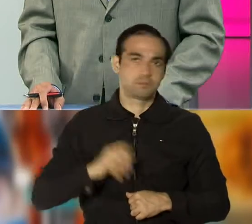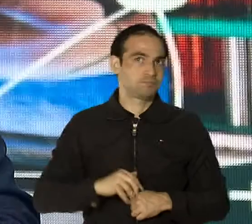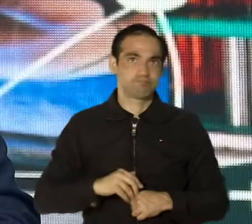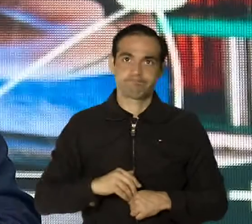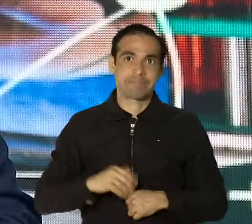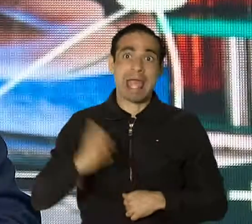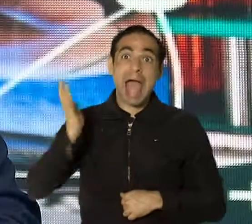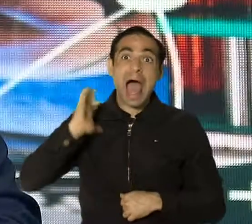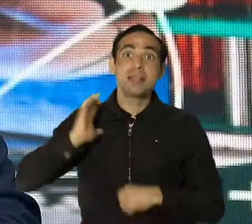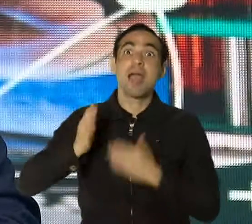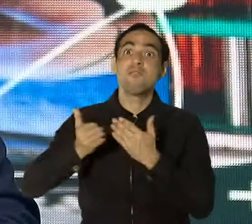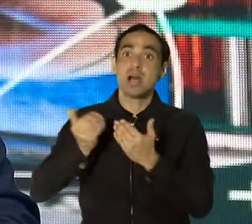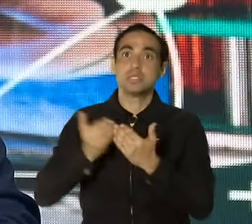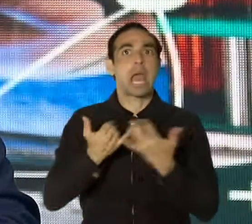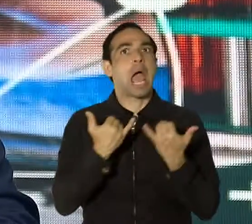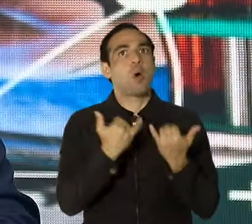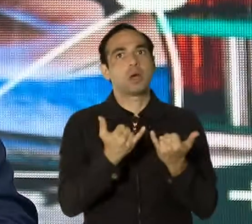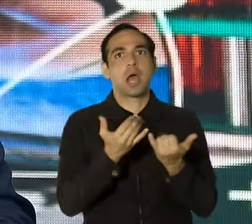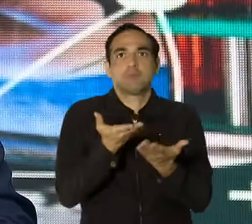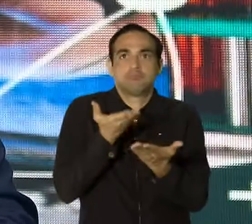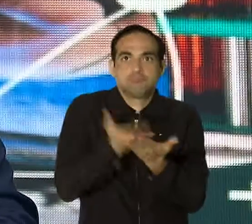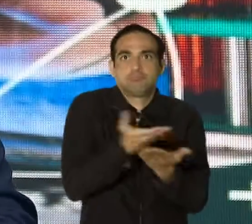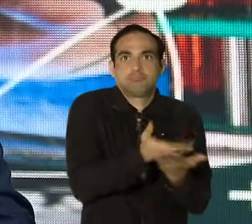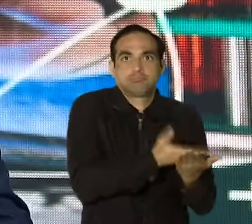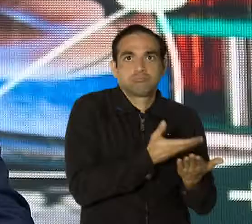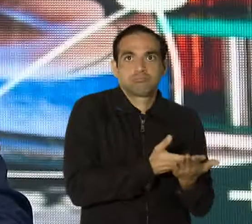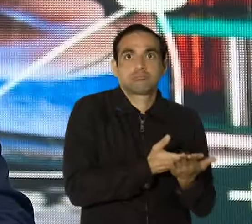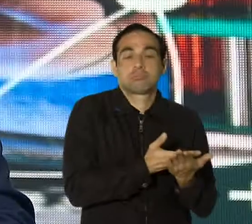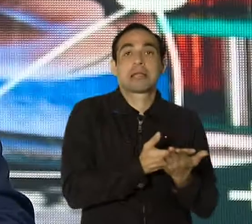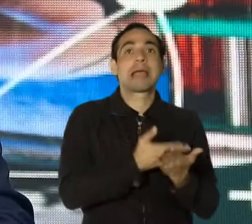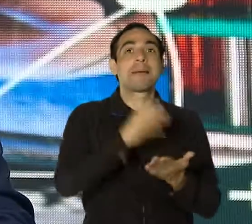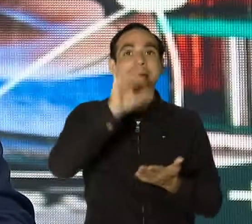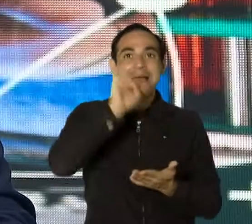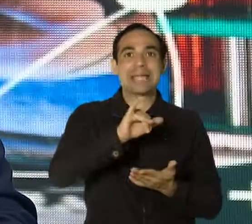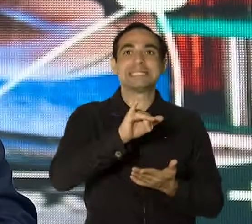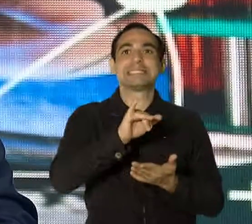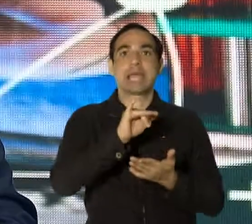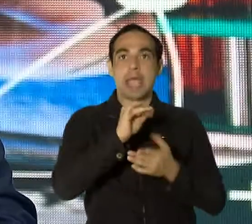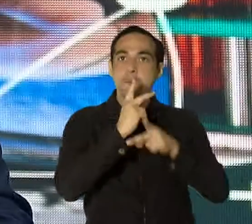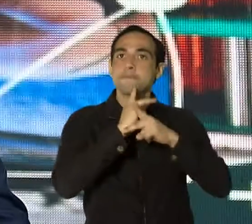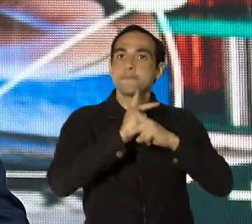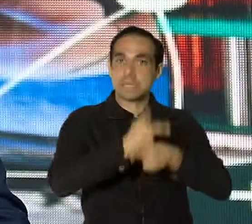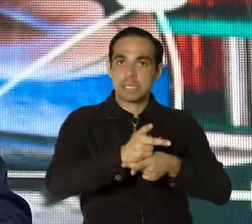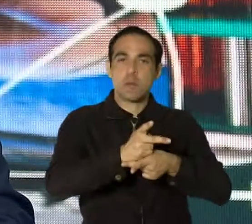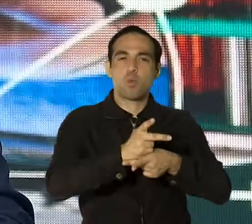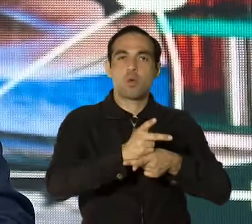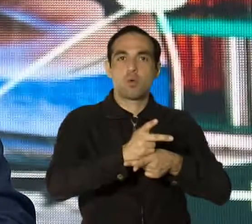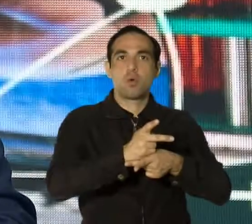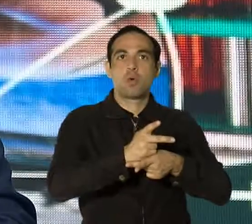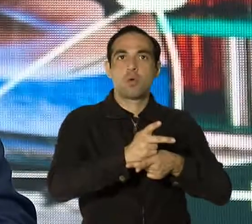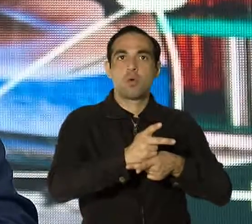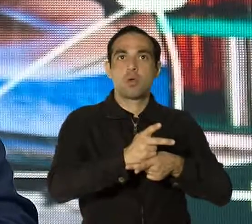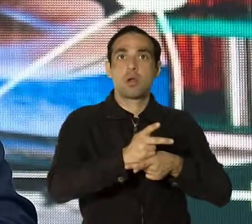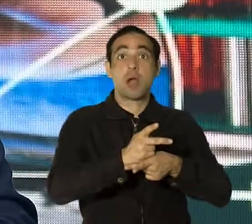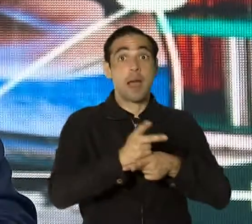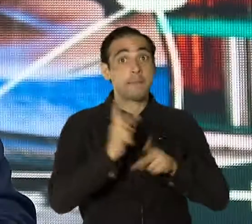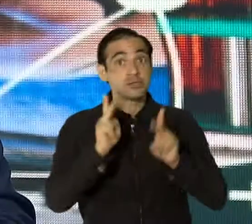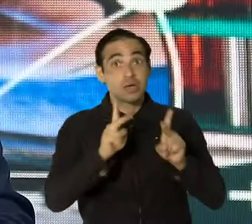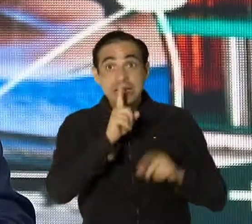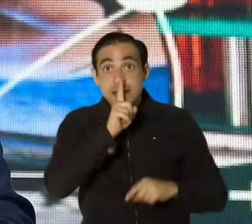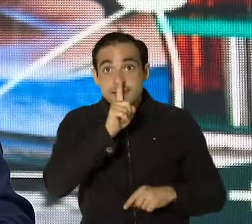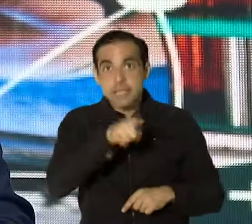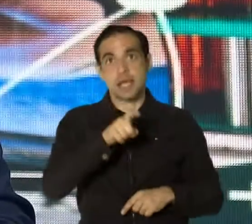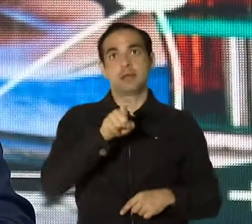se tienen que brindar unos documentos y unos elementos para que se le pueda brindar ese tipo de ayuda a las personas que realmente lo